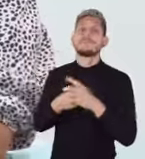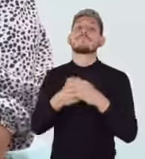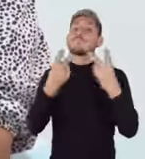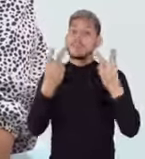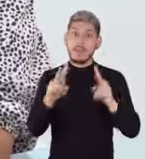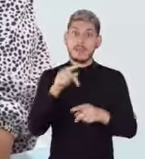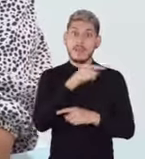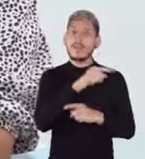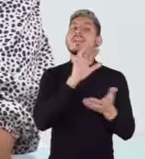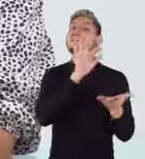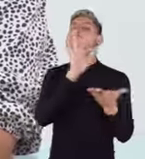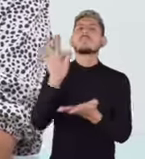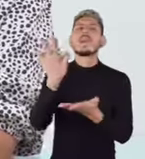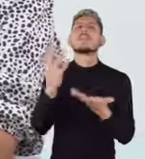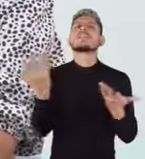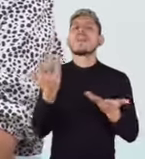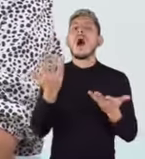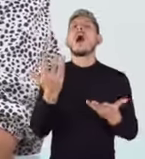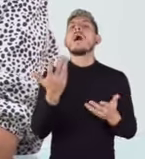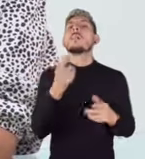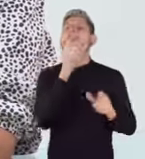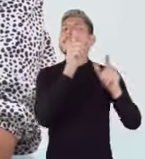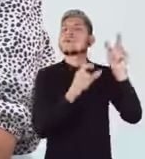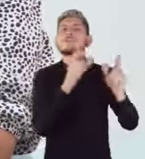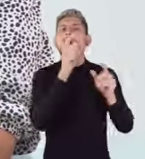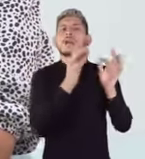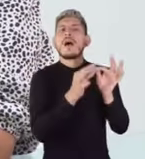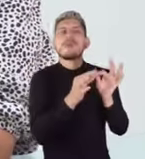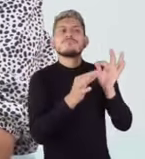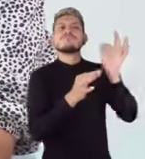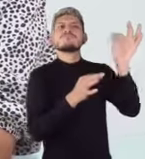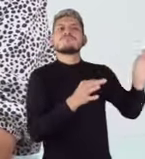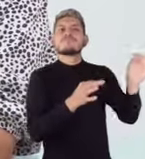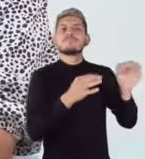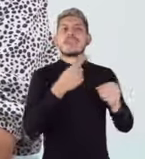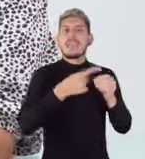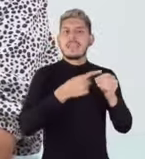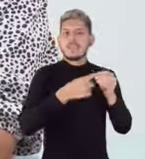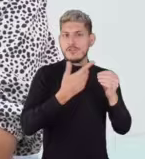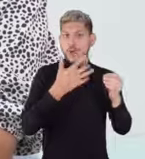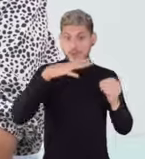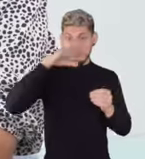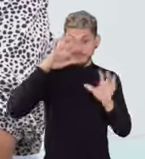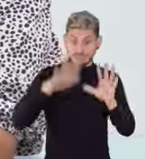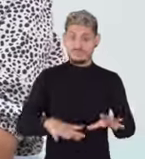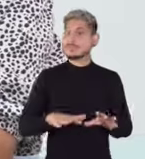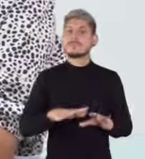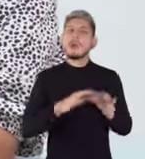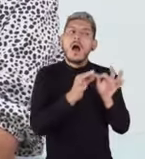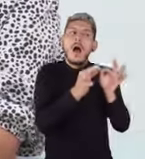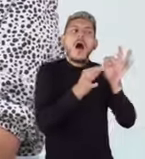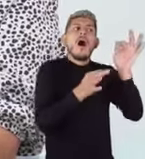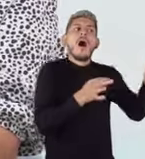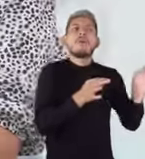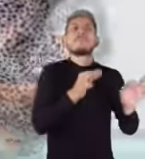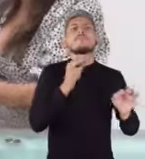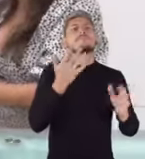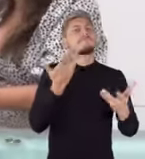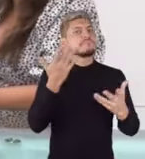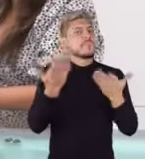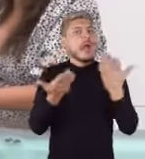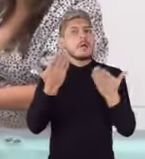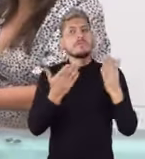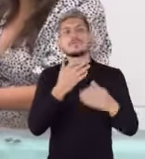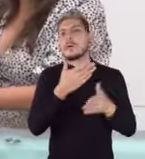es decir, a quienes están en las parroquias rurales de Quito, que muchas de las veces no son consideradas. Natalie,